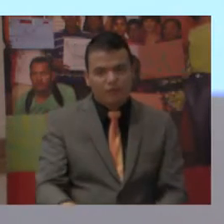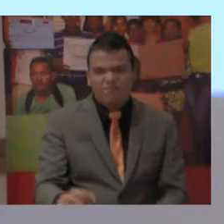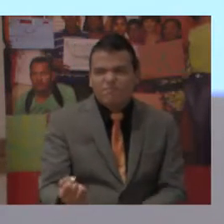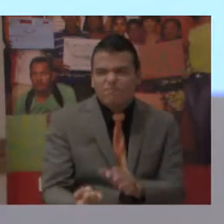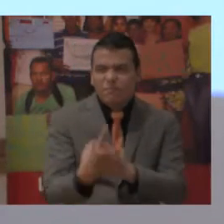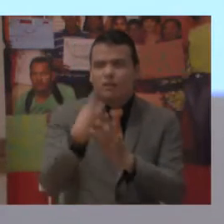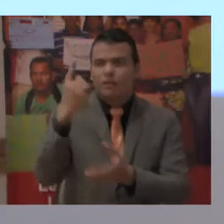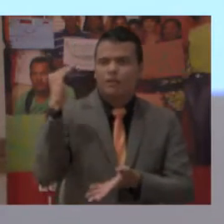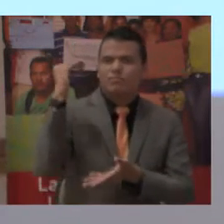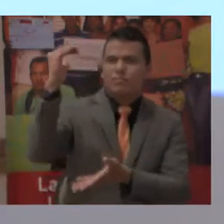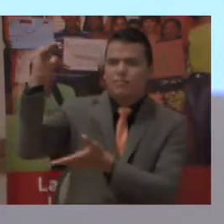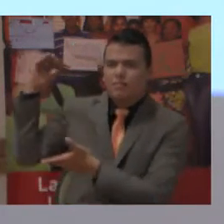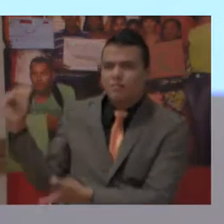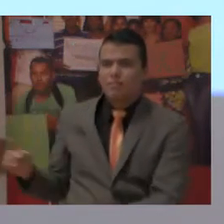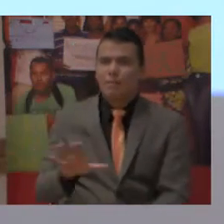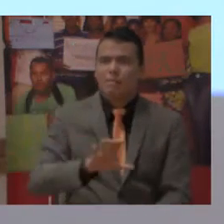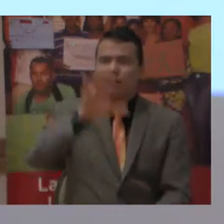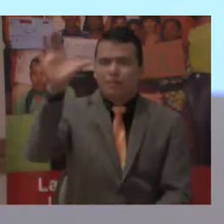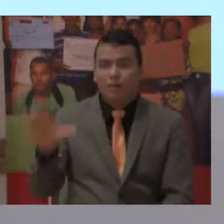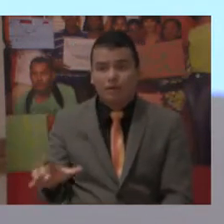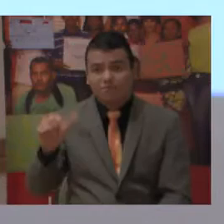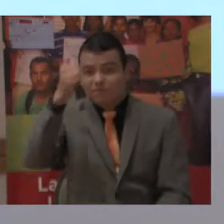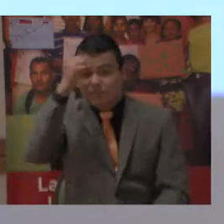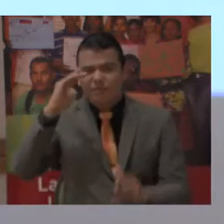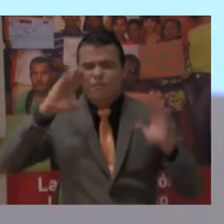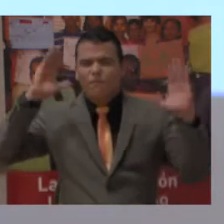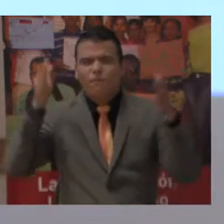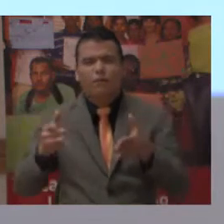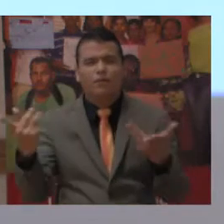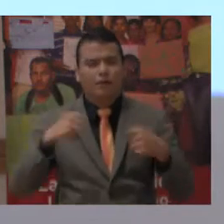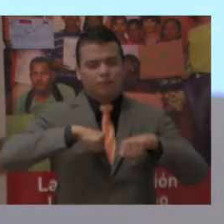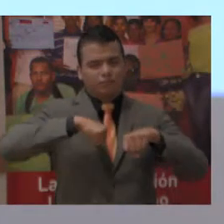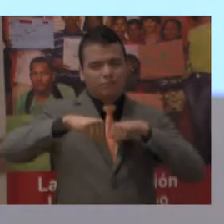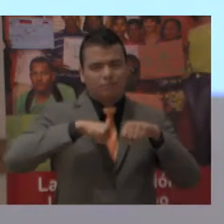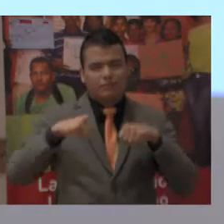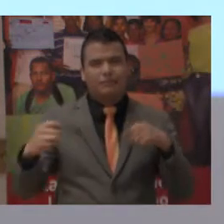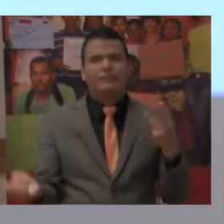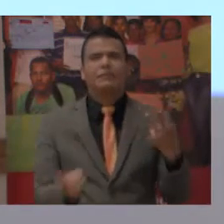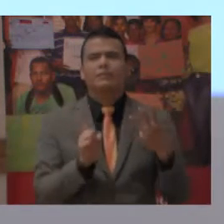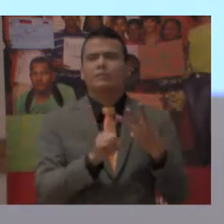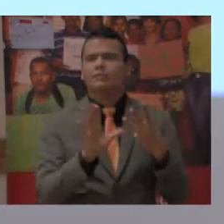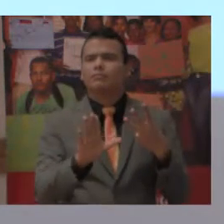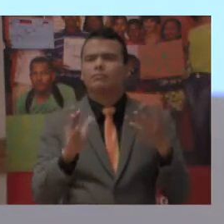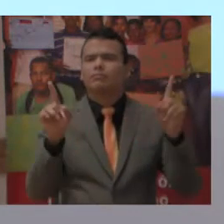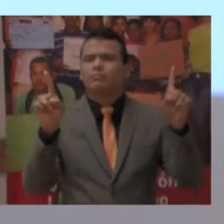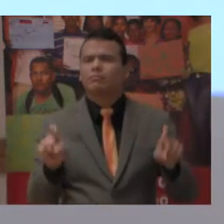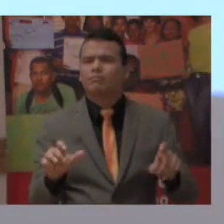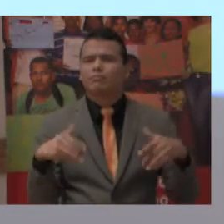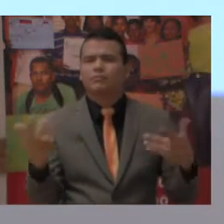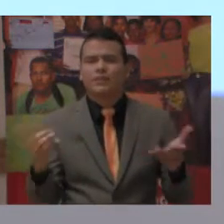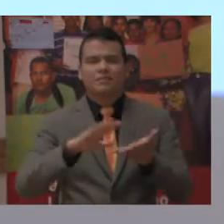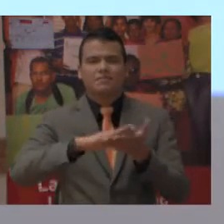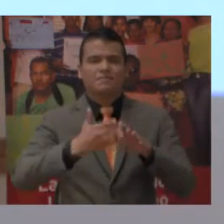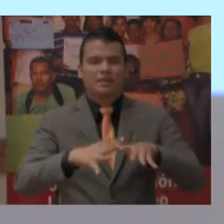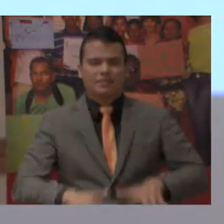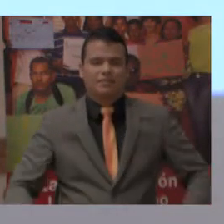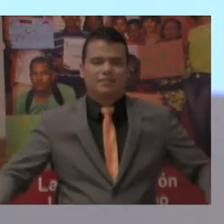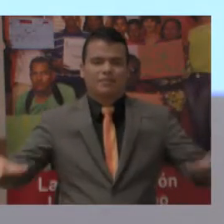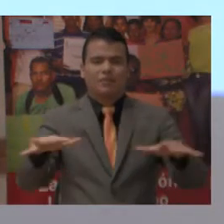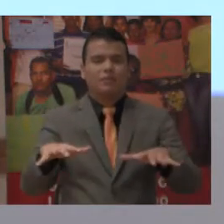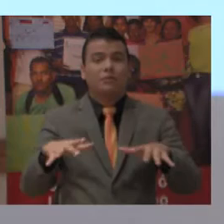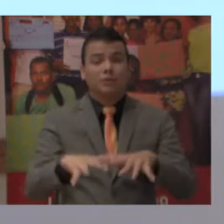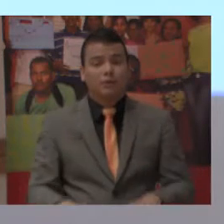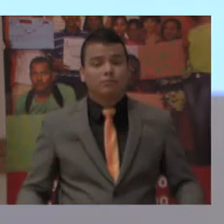exportadora, haciendo énfasis en el emprendimiento. Y el tercero, que tiene que ver con la paz territorial, y